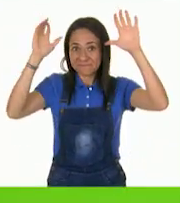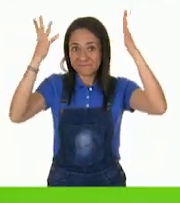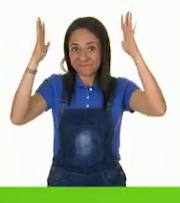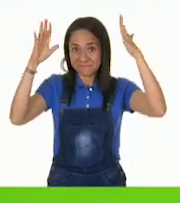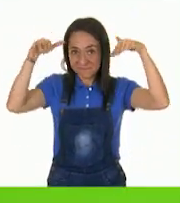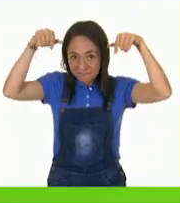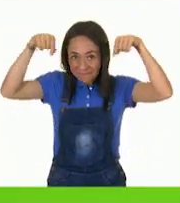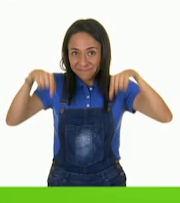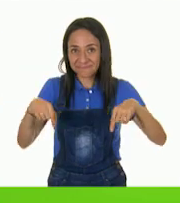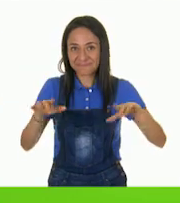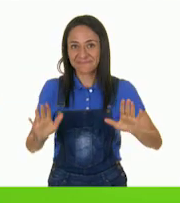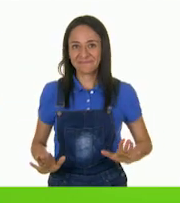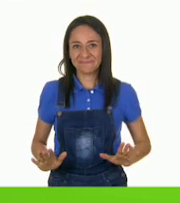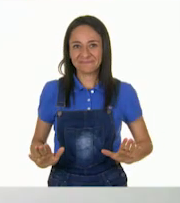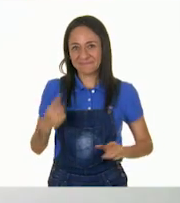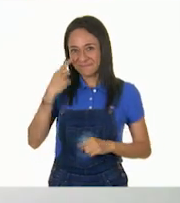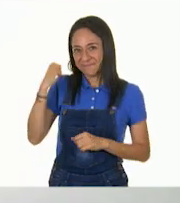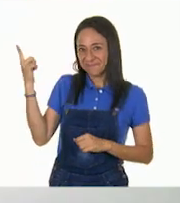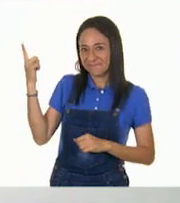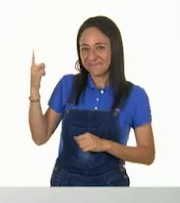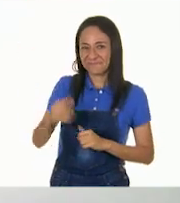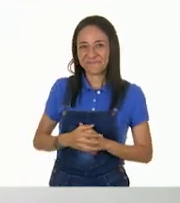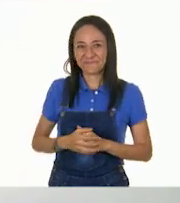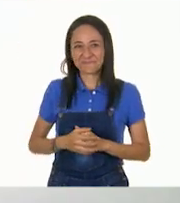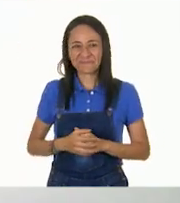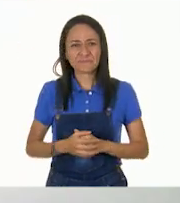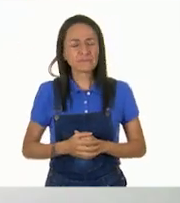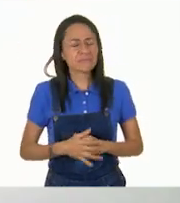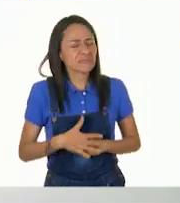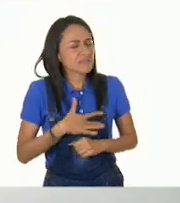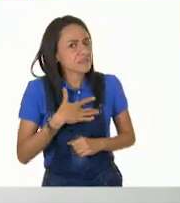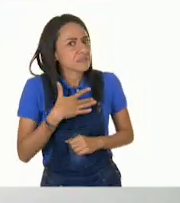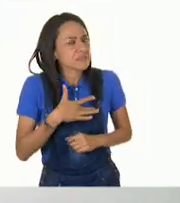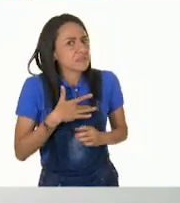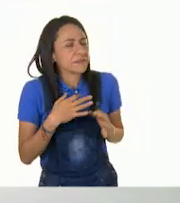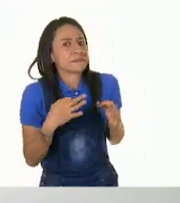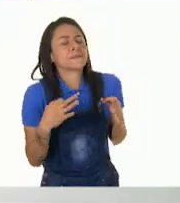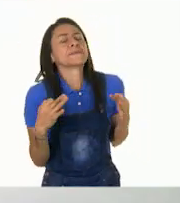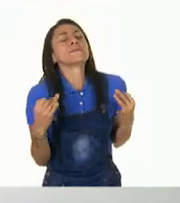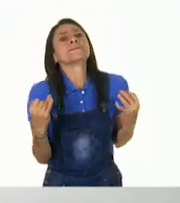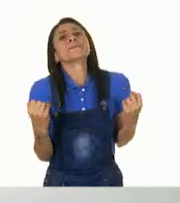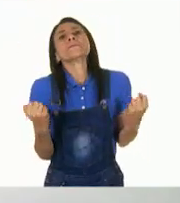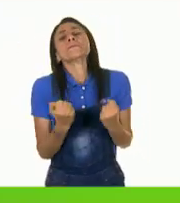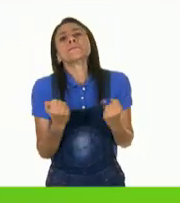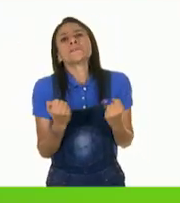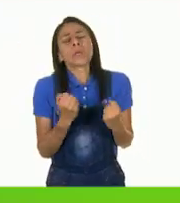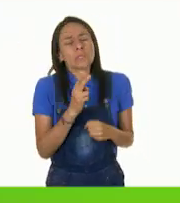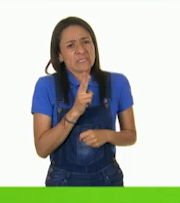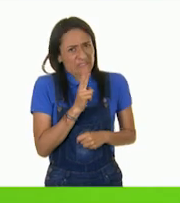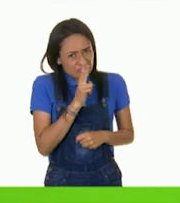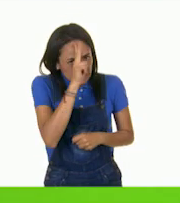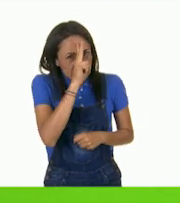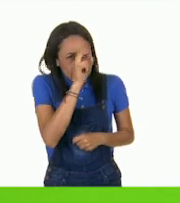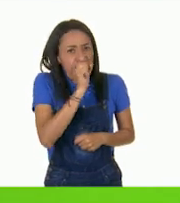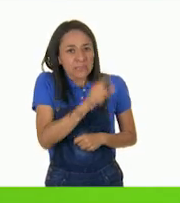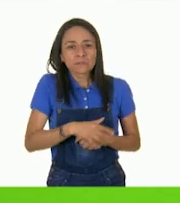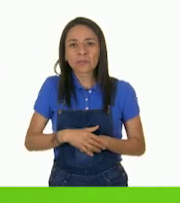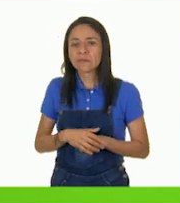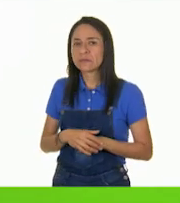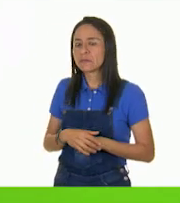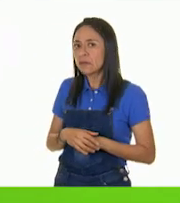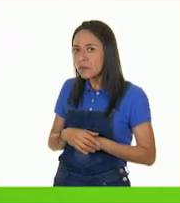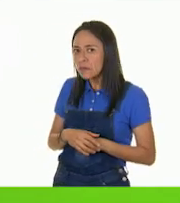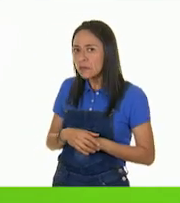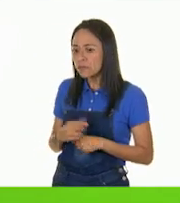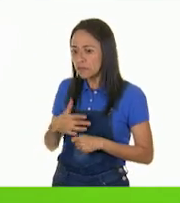manos abajo tengo mucho frío tengo comezón tengo mucho frío tengo